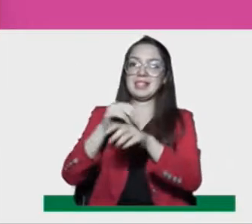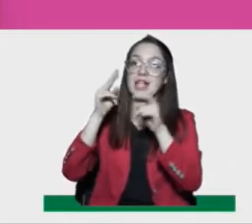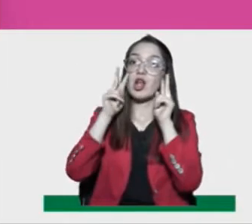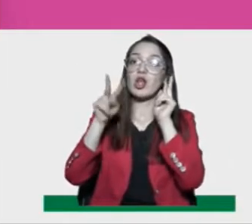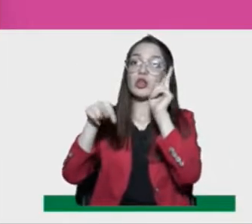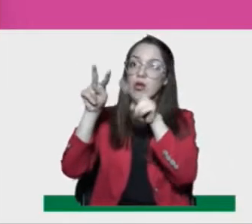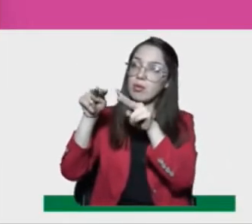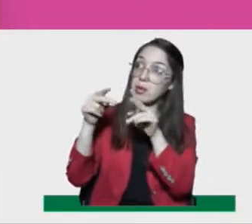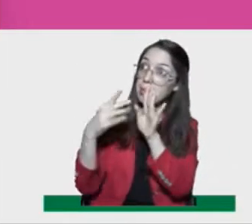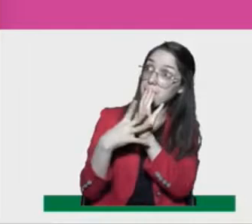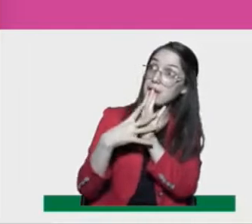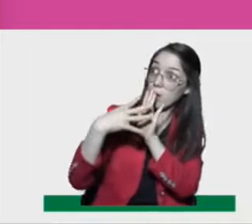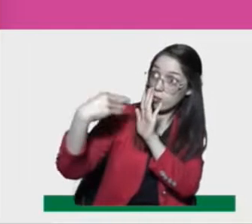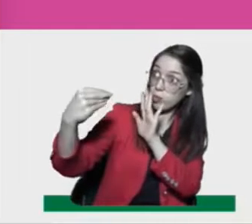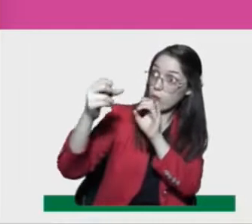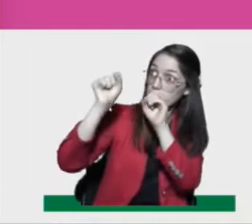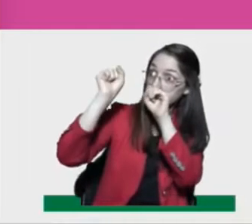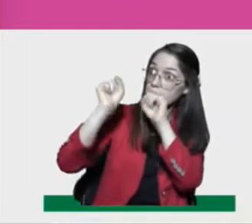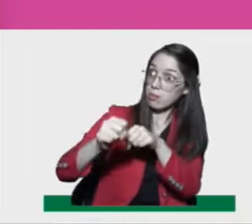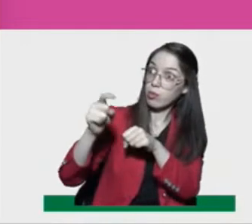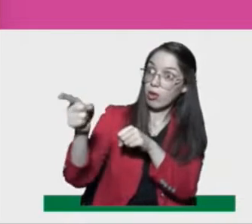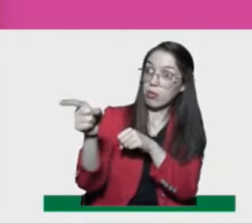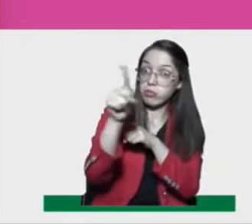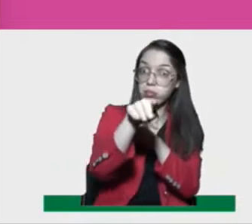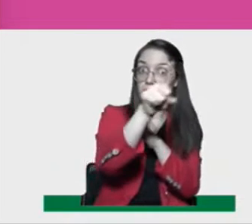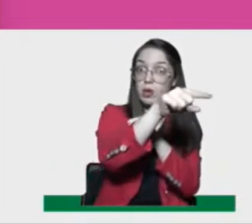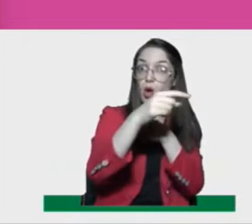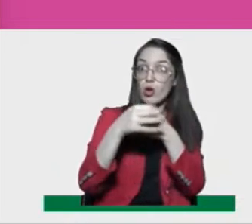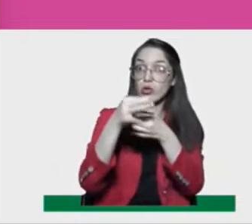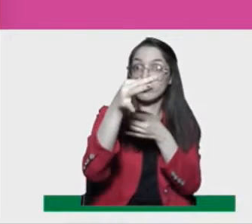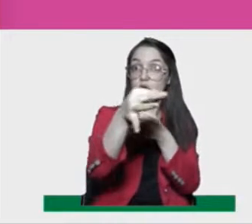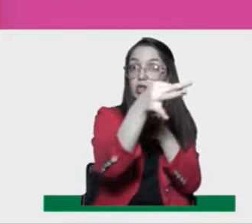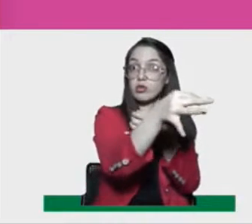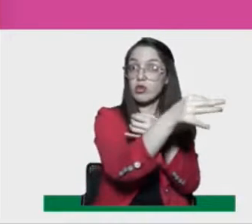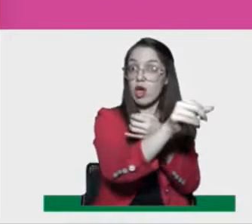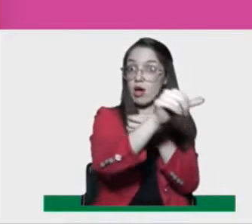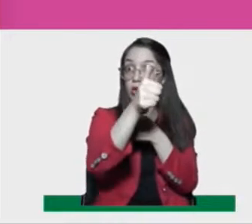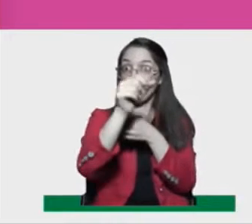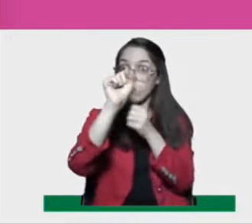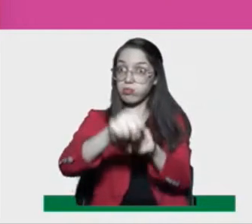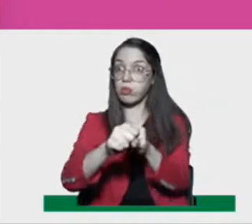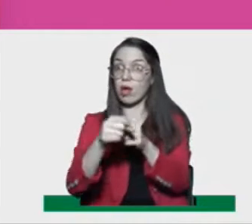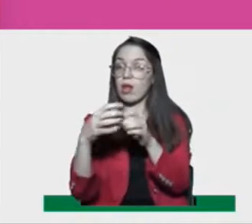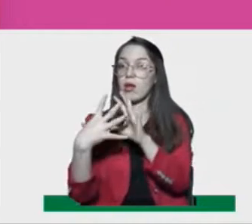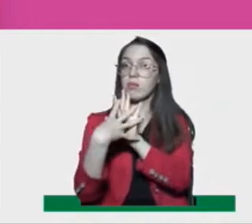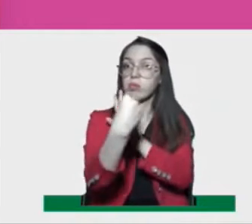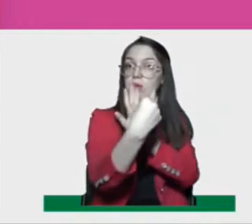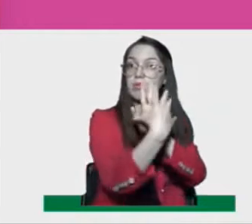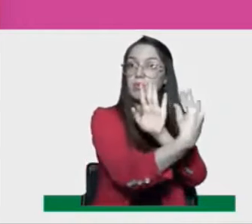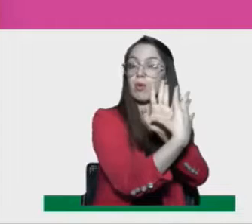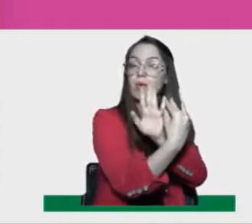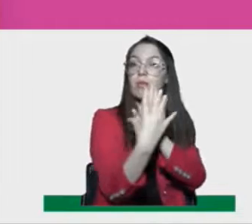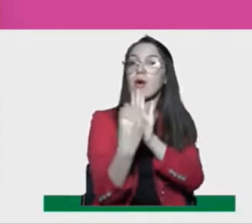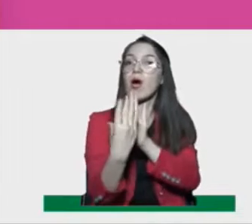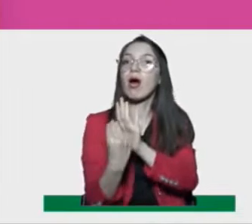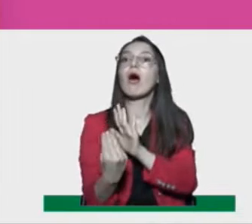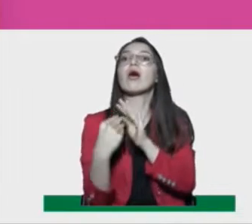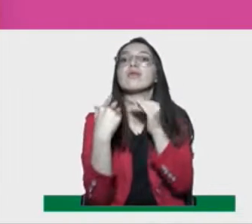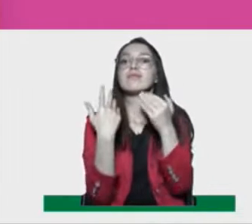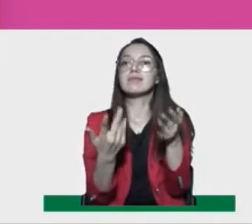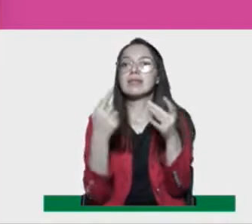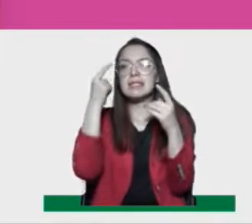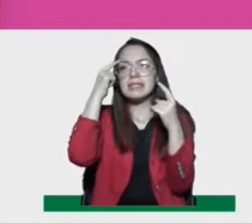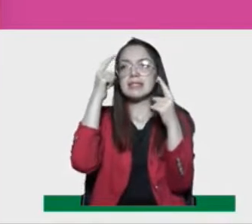réplicas también en otras ciudades, en el resto del país, y nos da un paso adelante de lo que deberían ser los PIT del futuro, pero que lo tenemos en